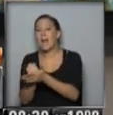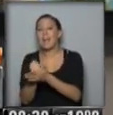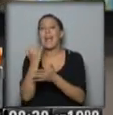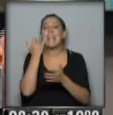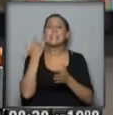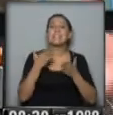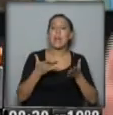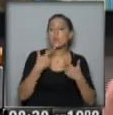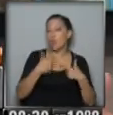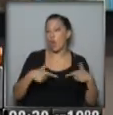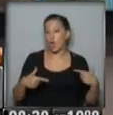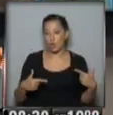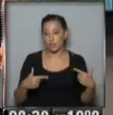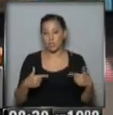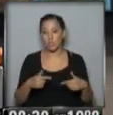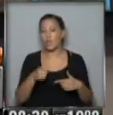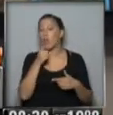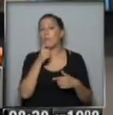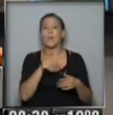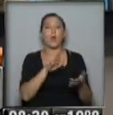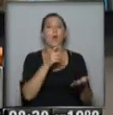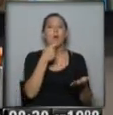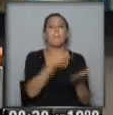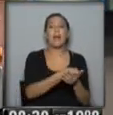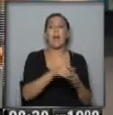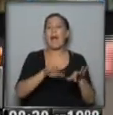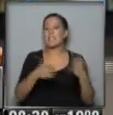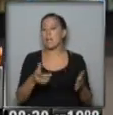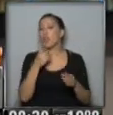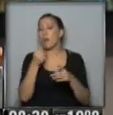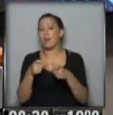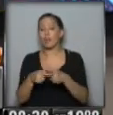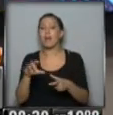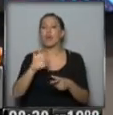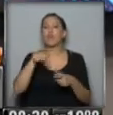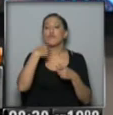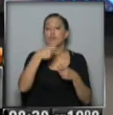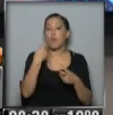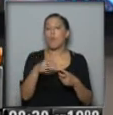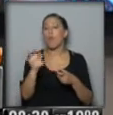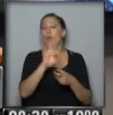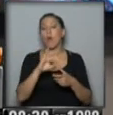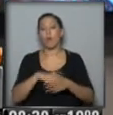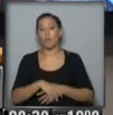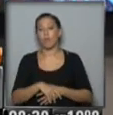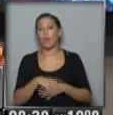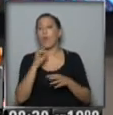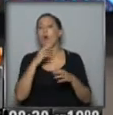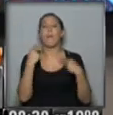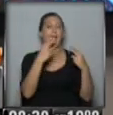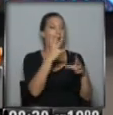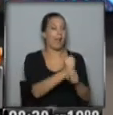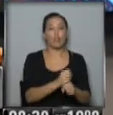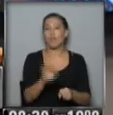medimos lo que paga en cuando compra el asado cuando compra el tomate cuando compra el yogurt también cuando viaja en colectivo